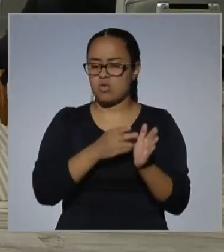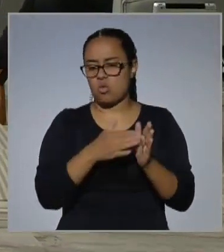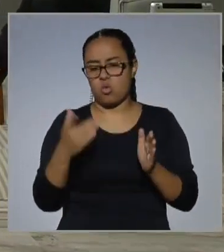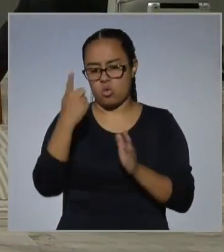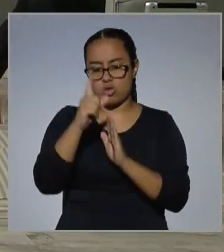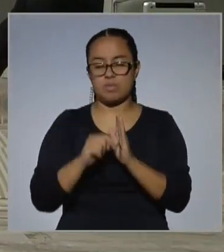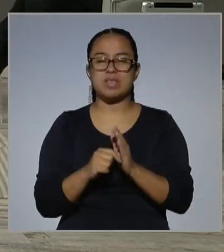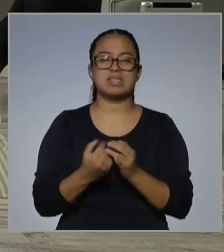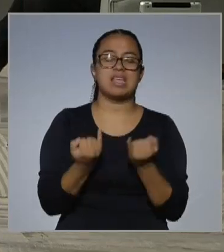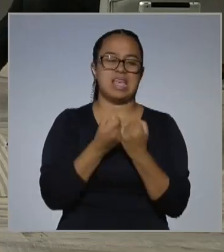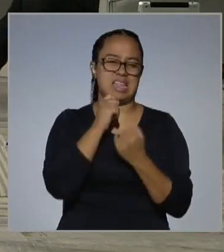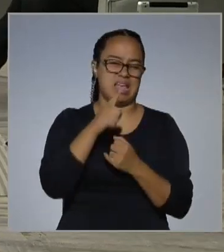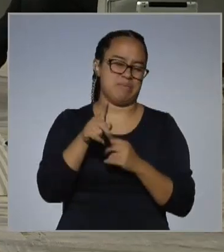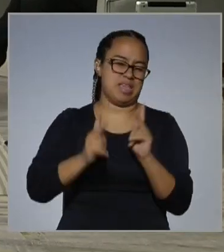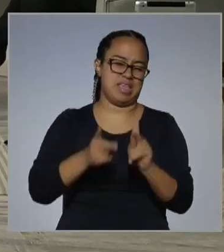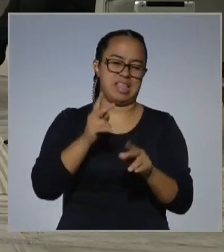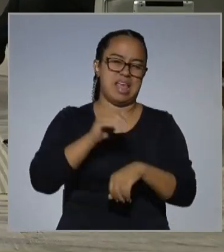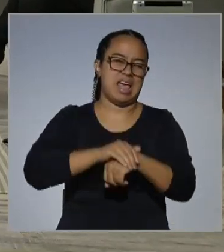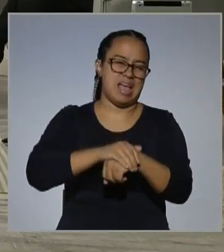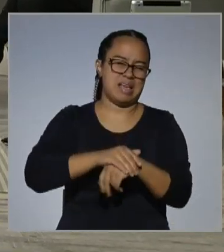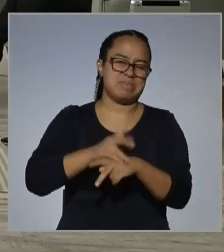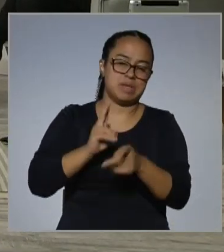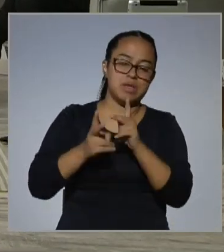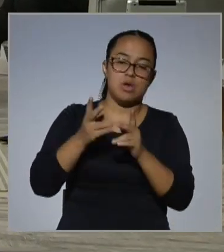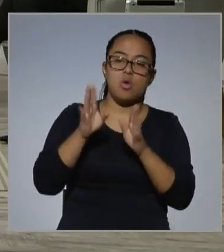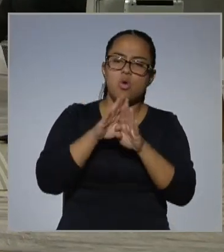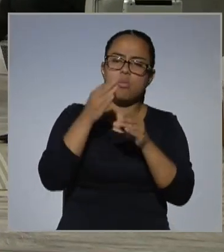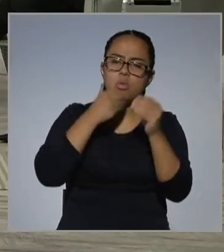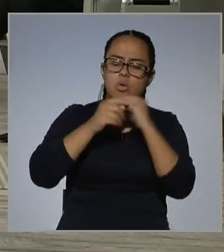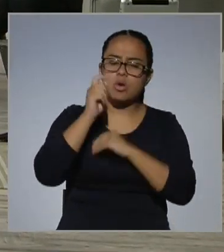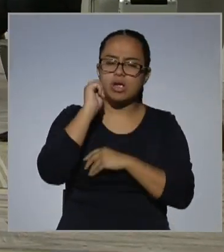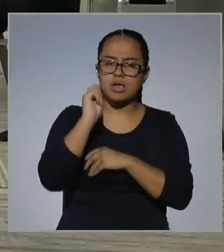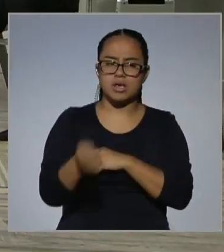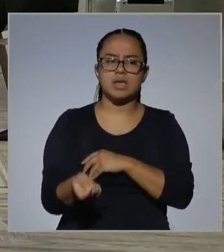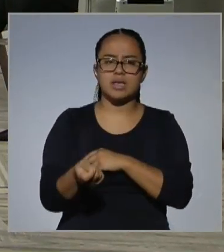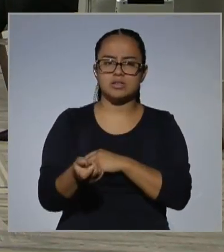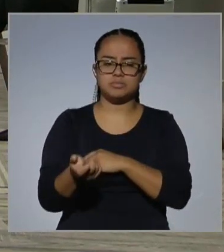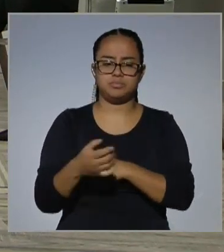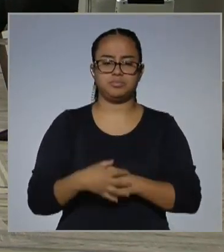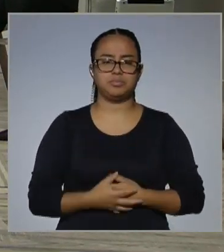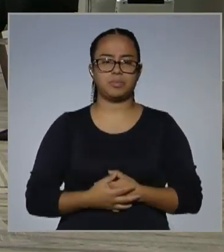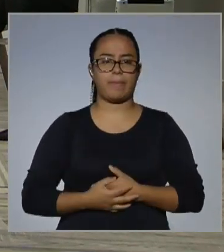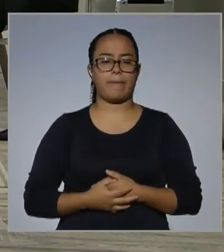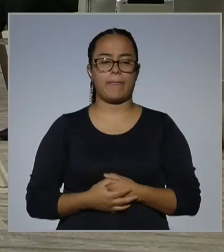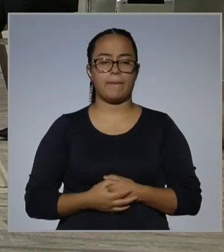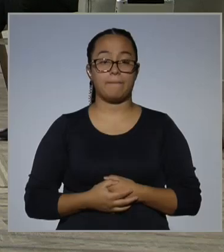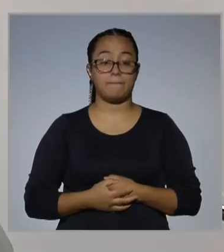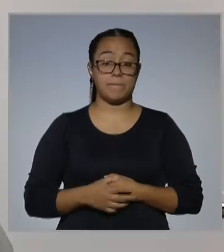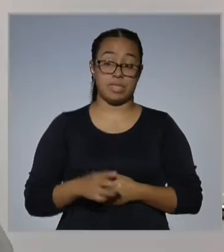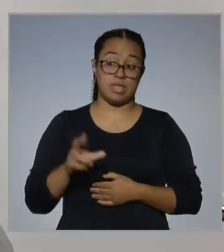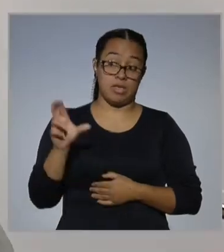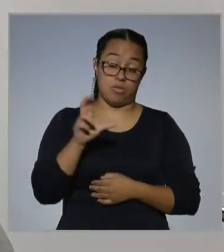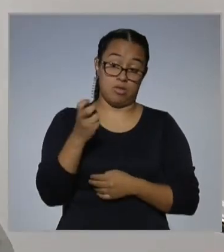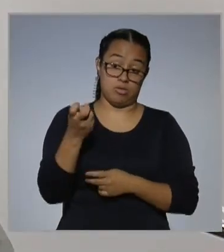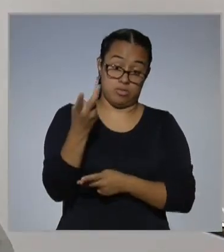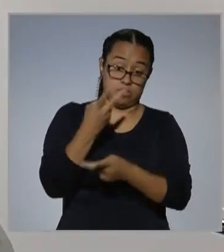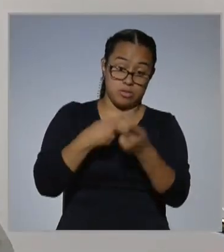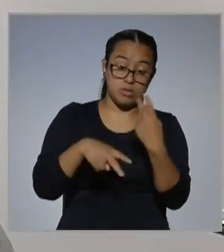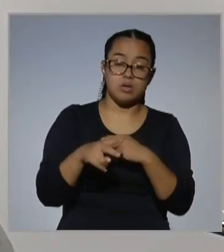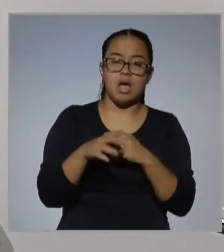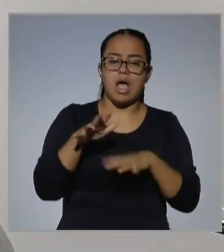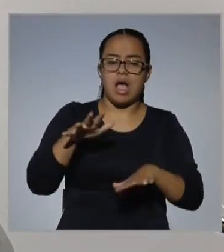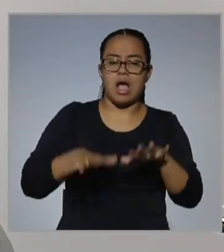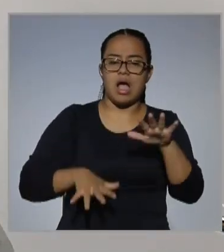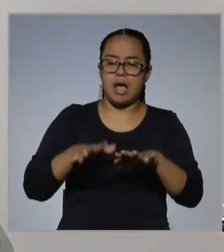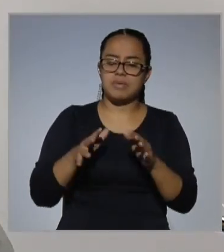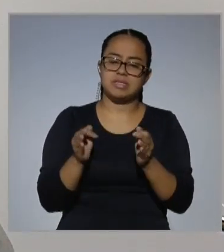me platicaban mis amigos, interlocutores de allá, que cuando llegan, a